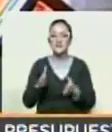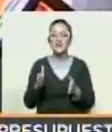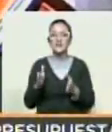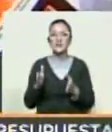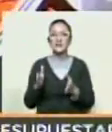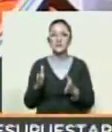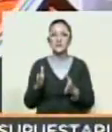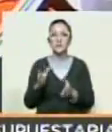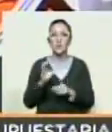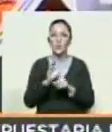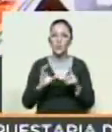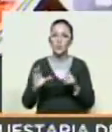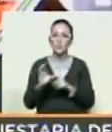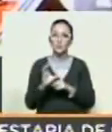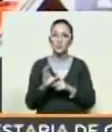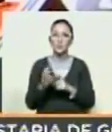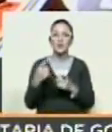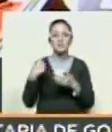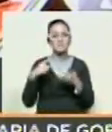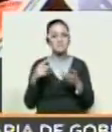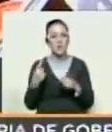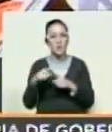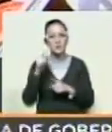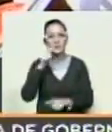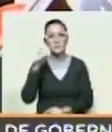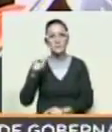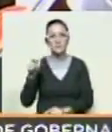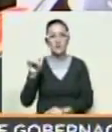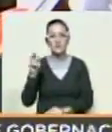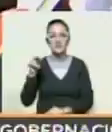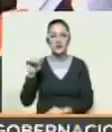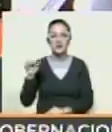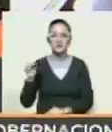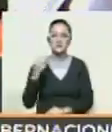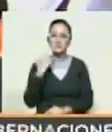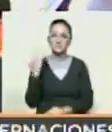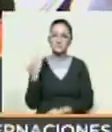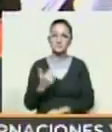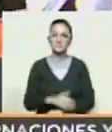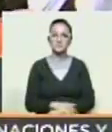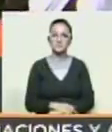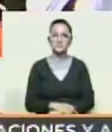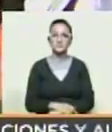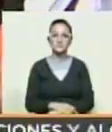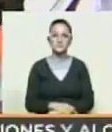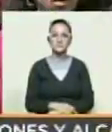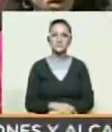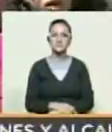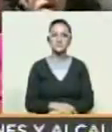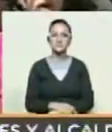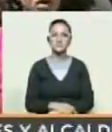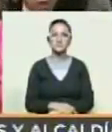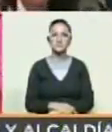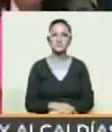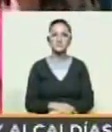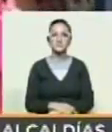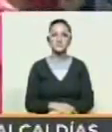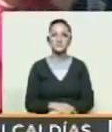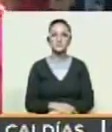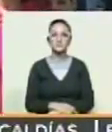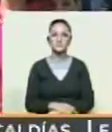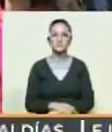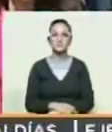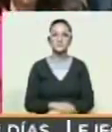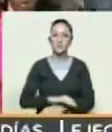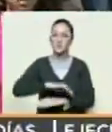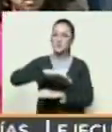el secretario de Gobierno de la entidad regional, Yanis Agüero. Adelante. Desde esta cima del arte y de